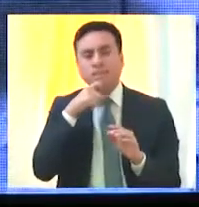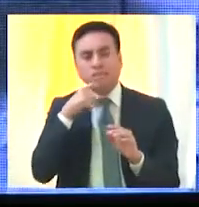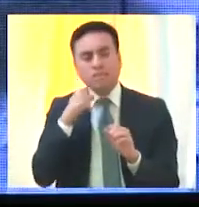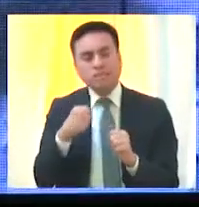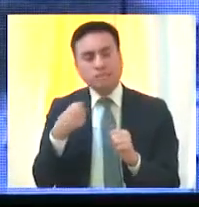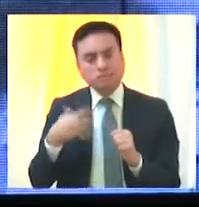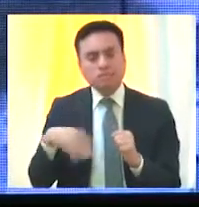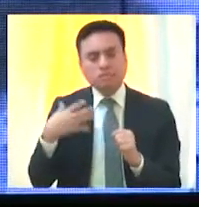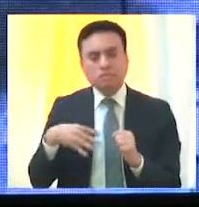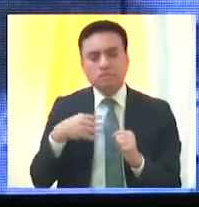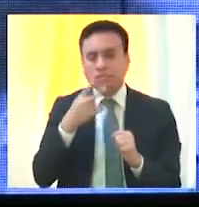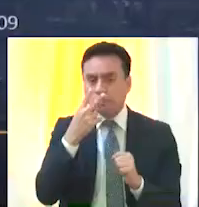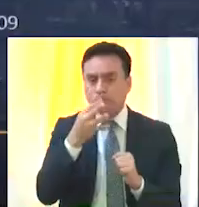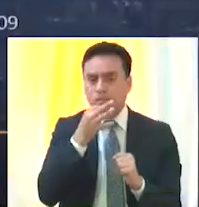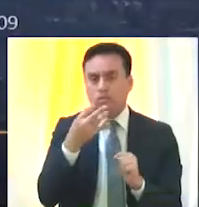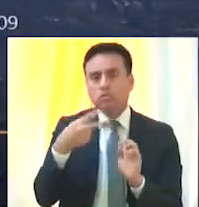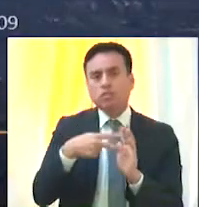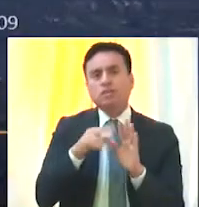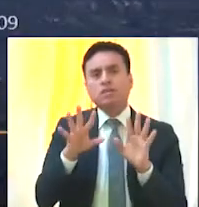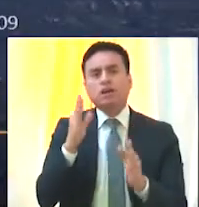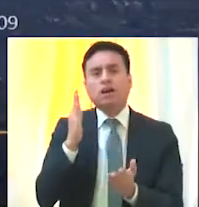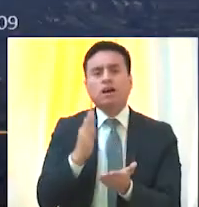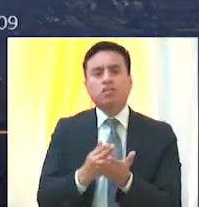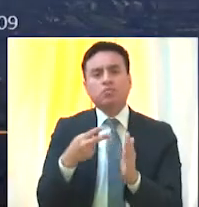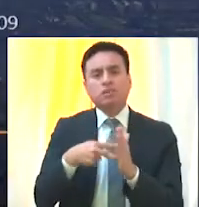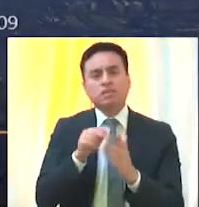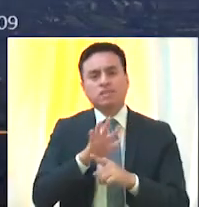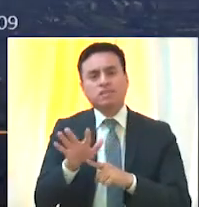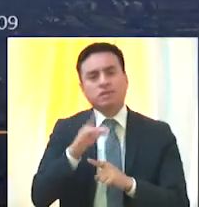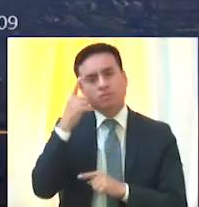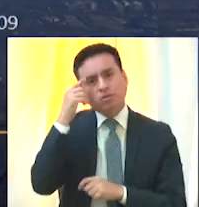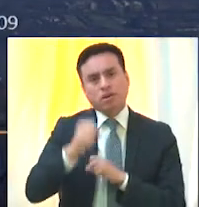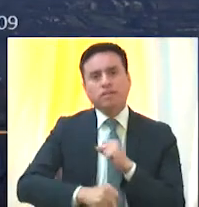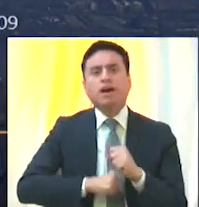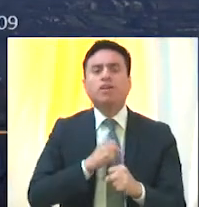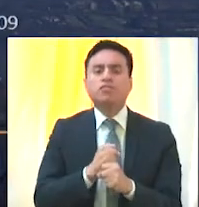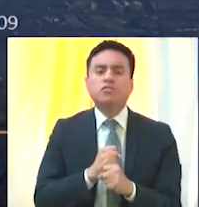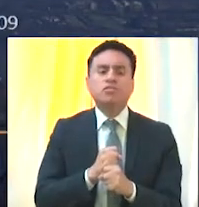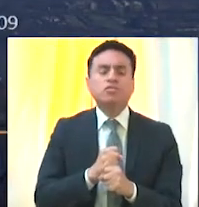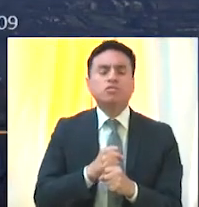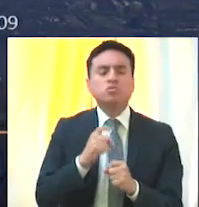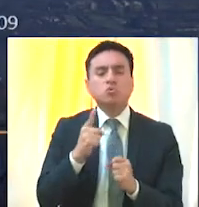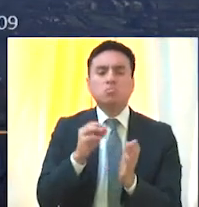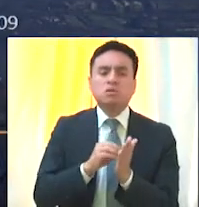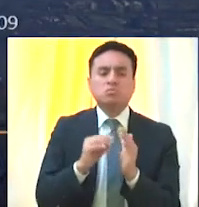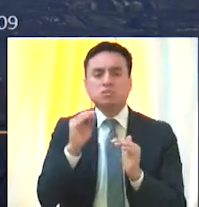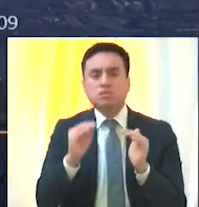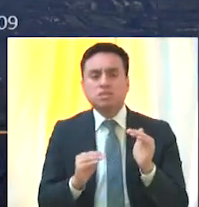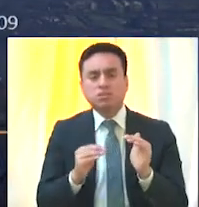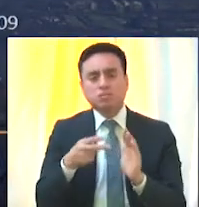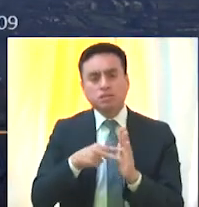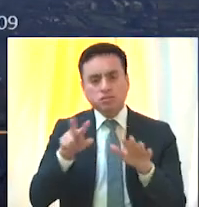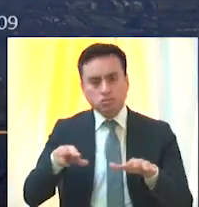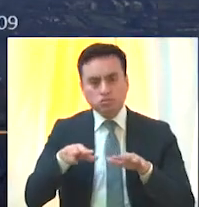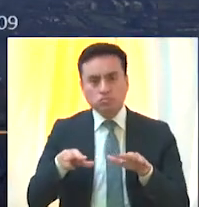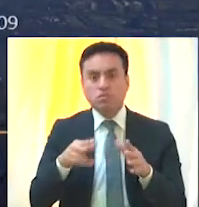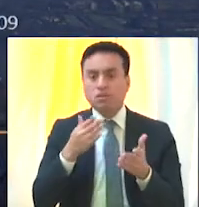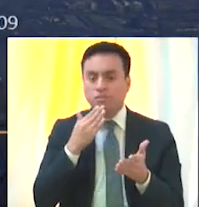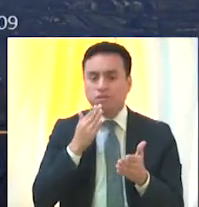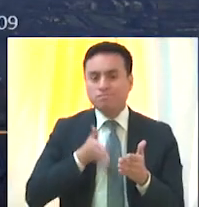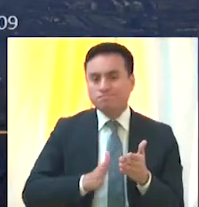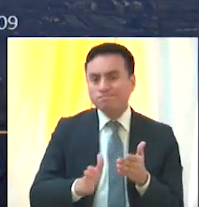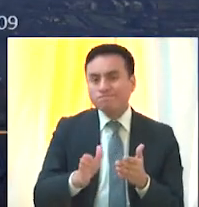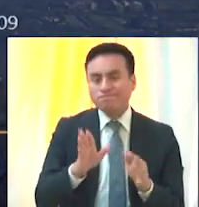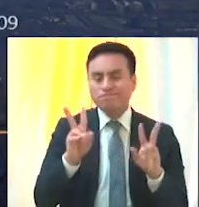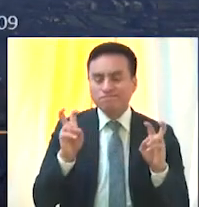llamado, que inicialmente decíamos que era del 2010 al 2015, pero cada año lamentablemente suma uno más y probablemente el 2018 también continúe